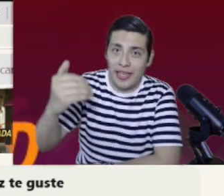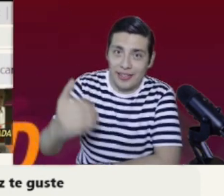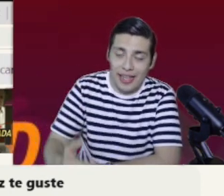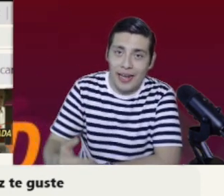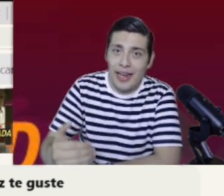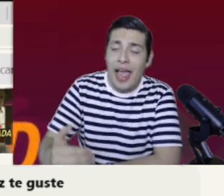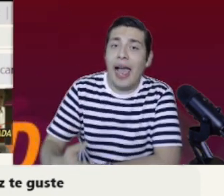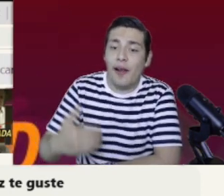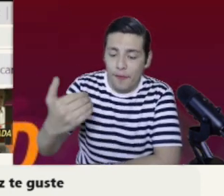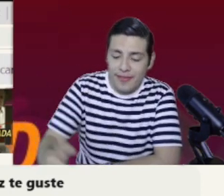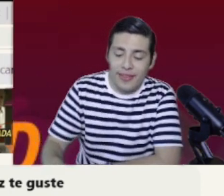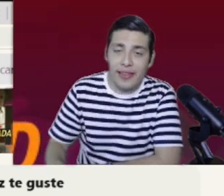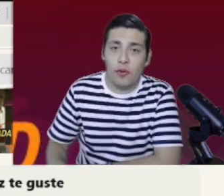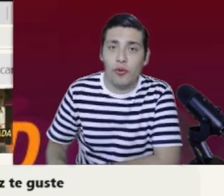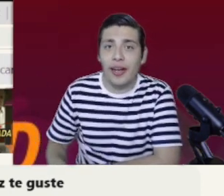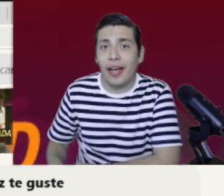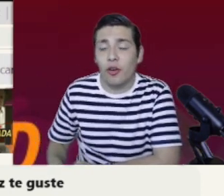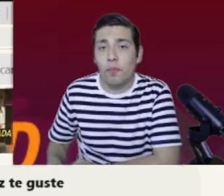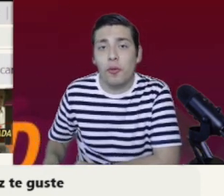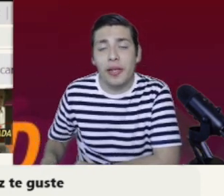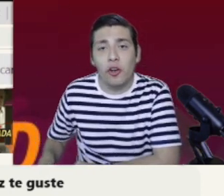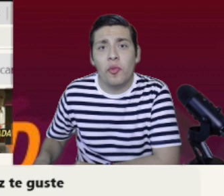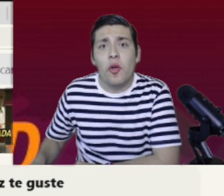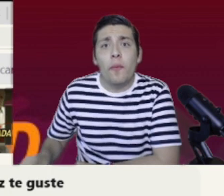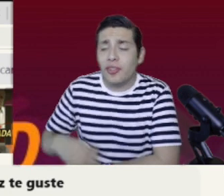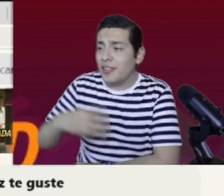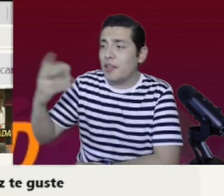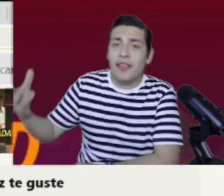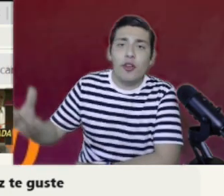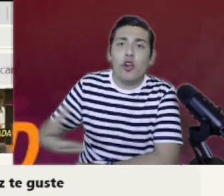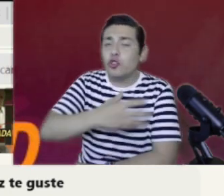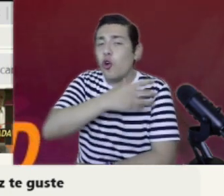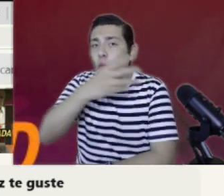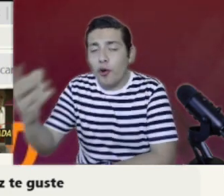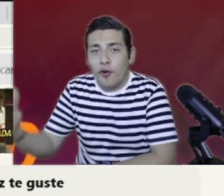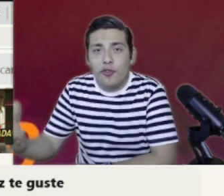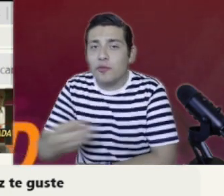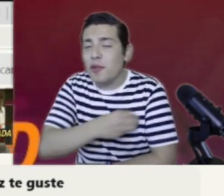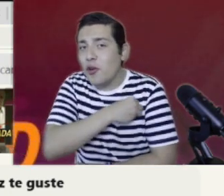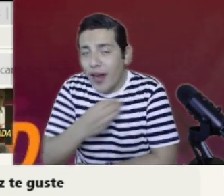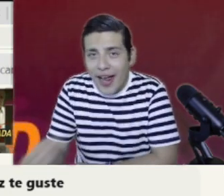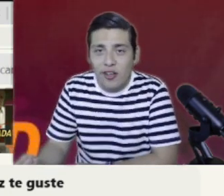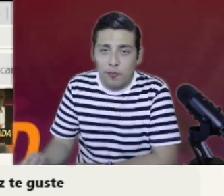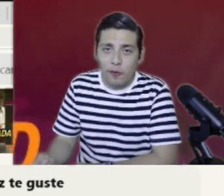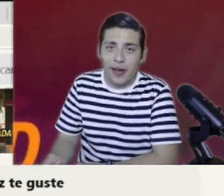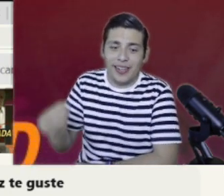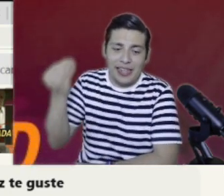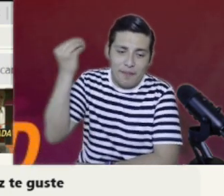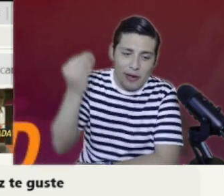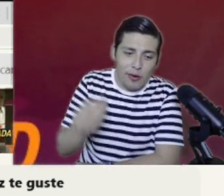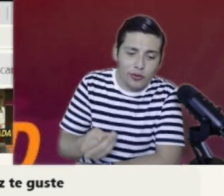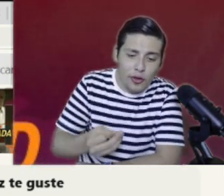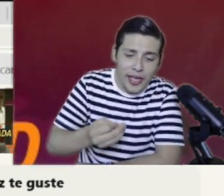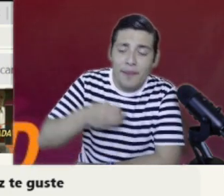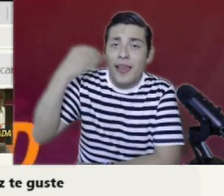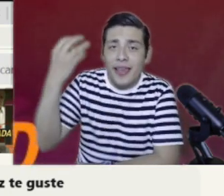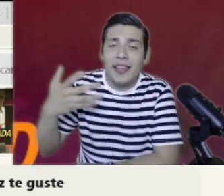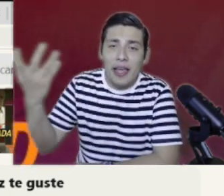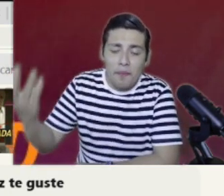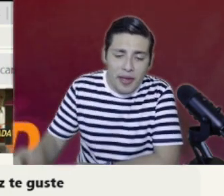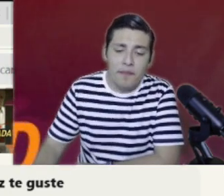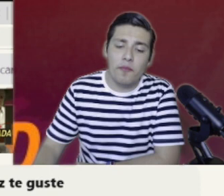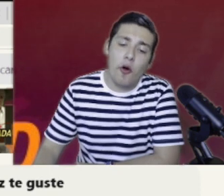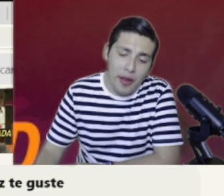momentos están al frente de algún encargo público, pues recibiendo los sobornos millonarios por parte de Emilio Lozoya